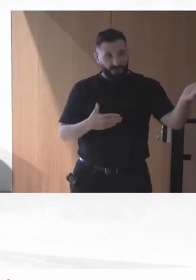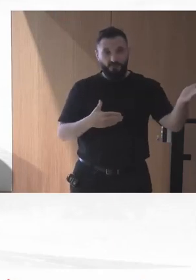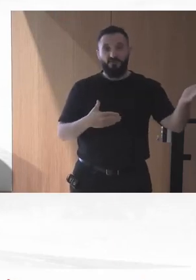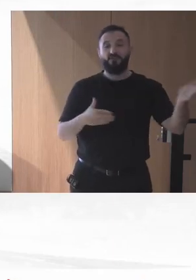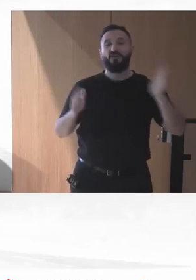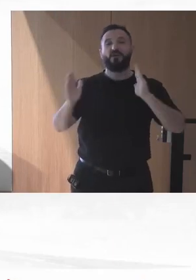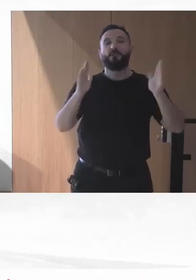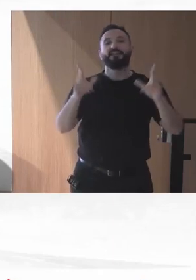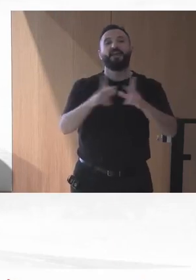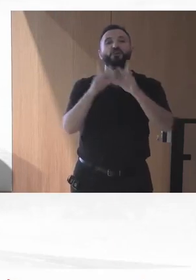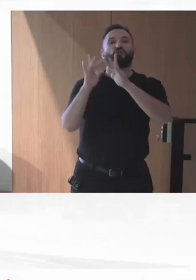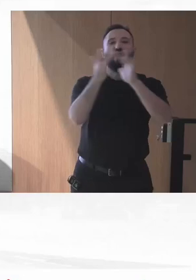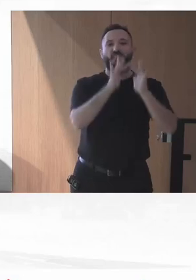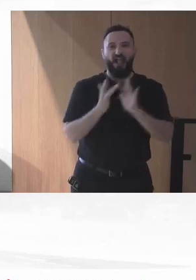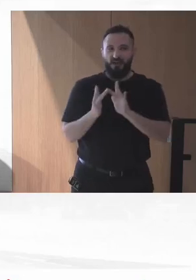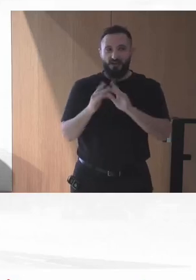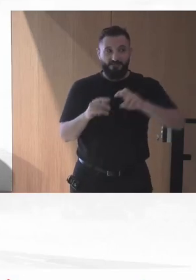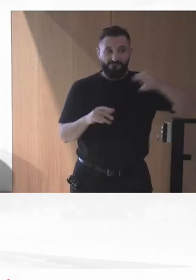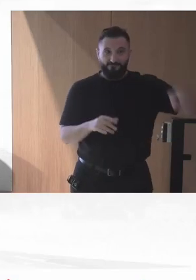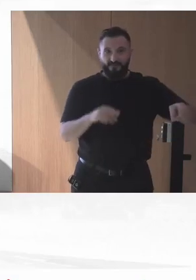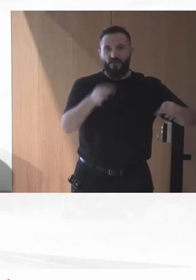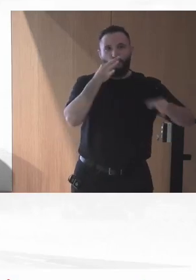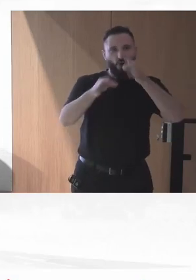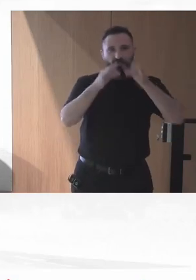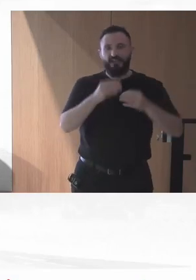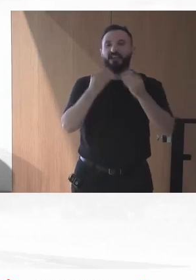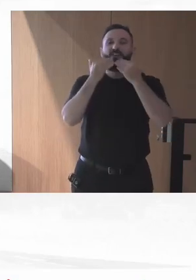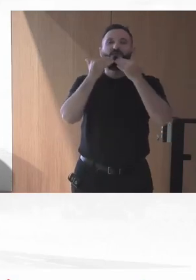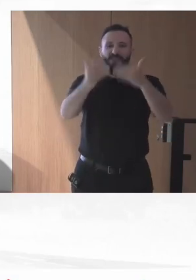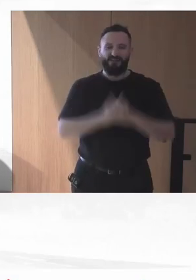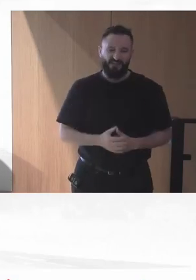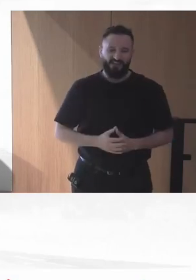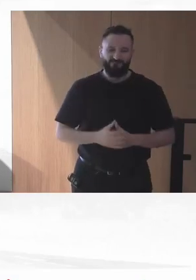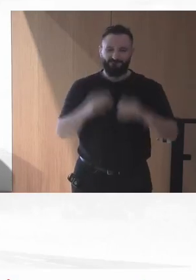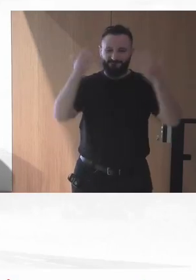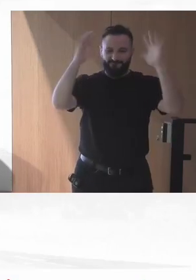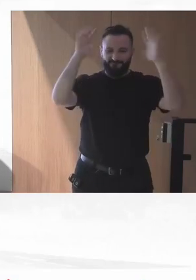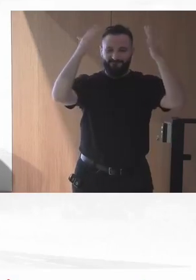la parte social, que tenemos aquí al lado un cóctel. Así que muchísimas gracias.